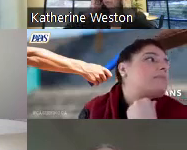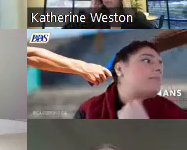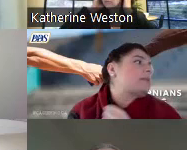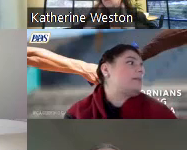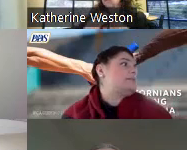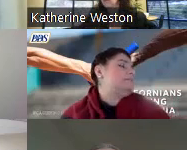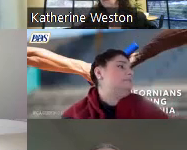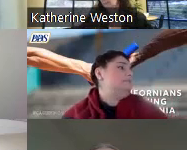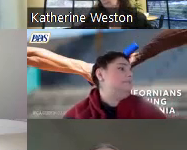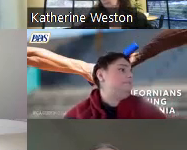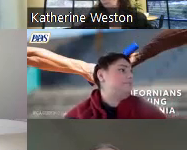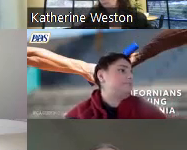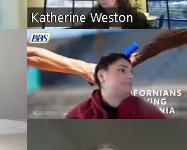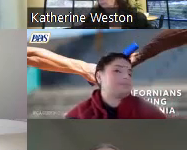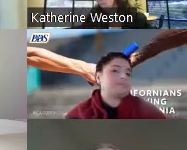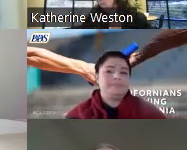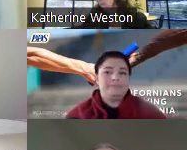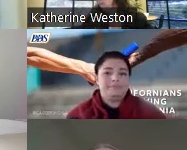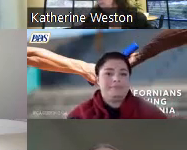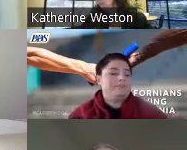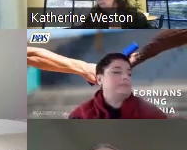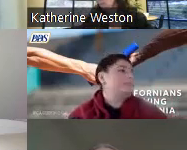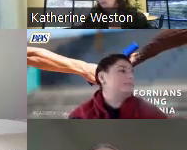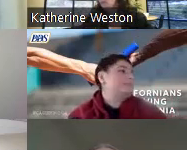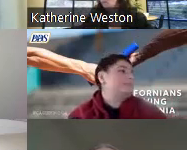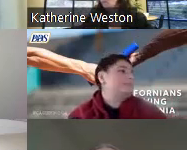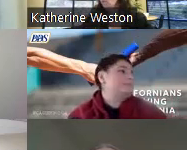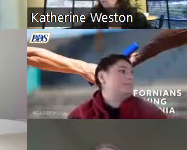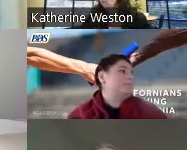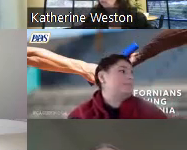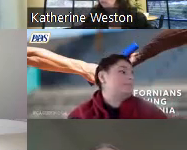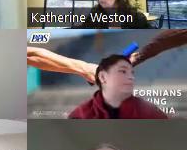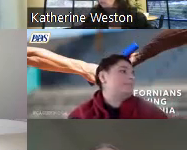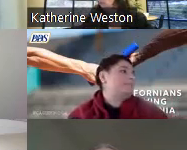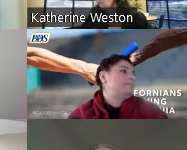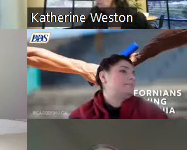más de 2 minutos. Así que a la marca de los 2 minutos